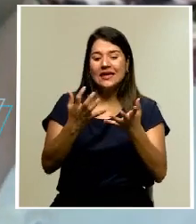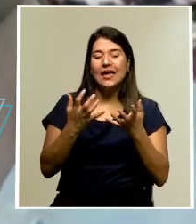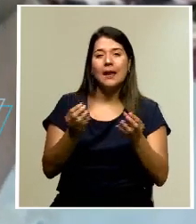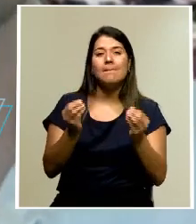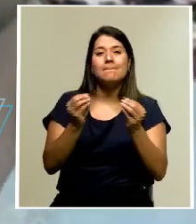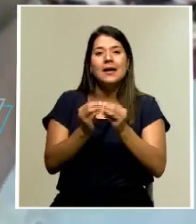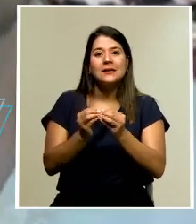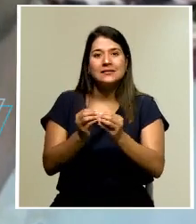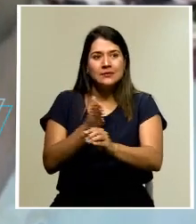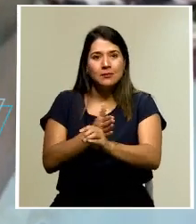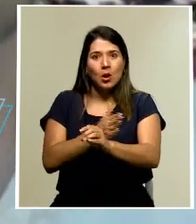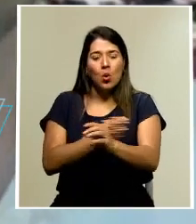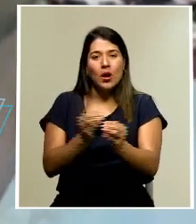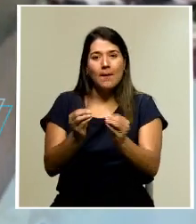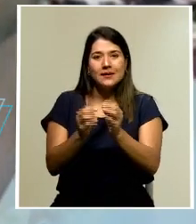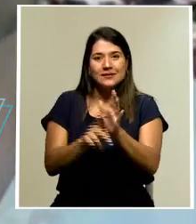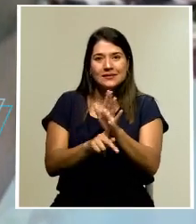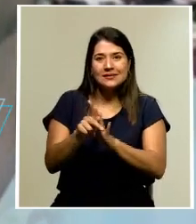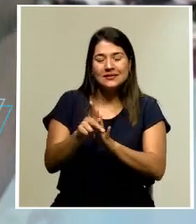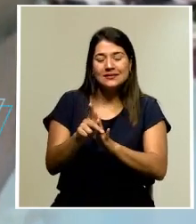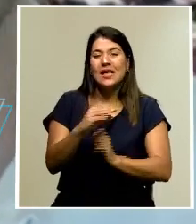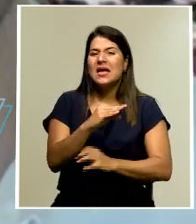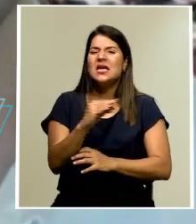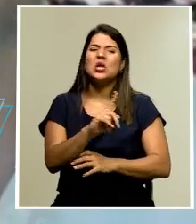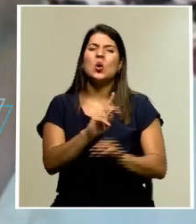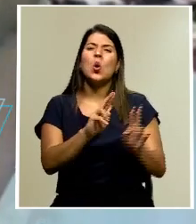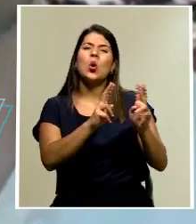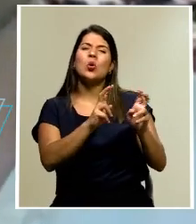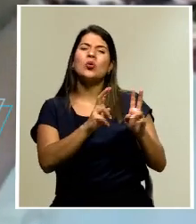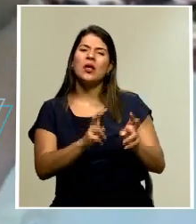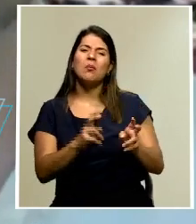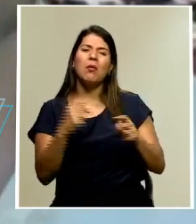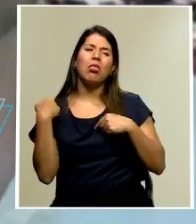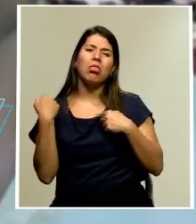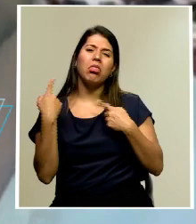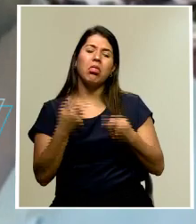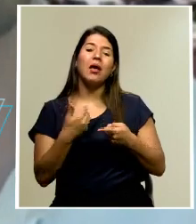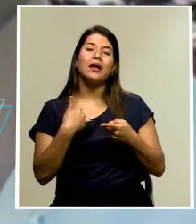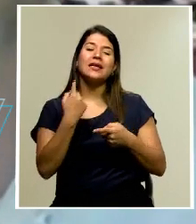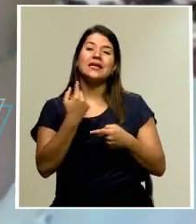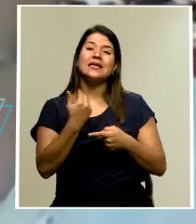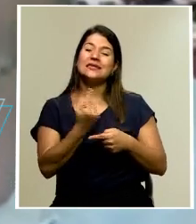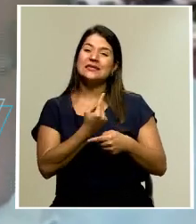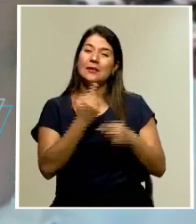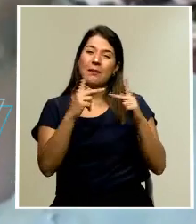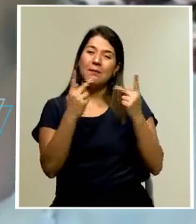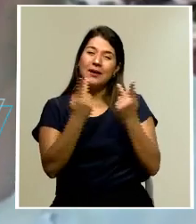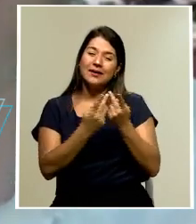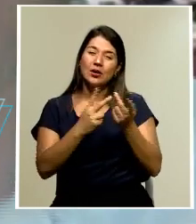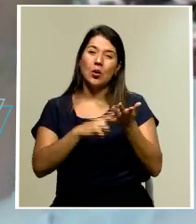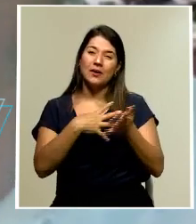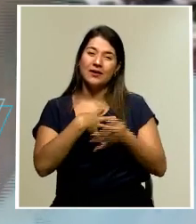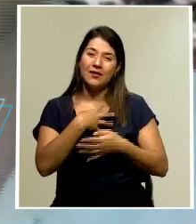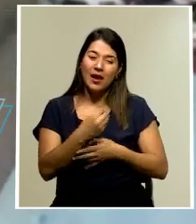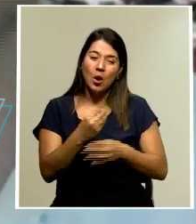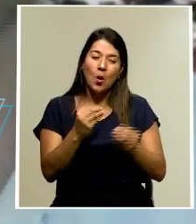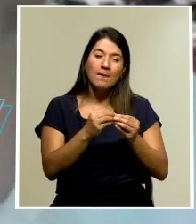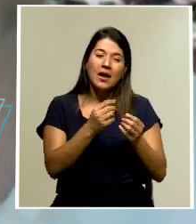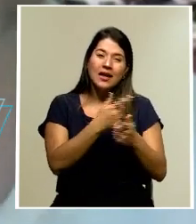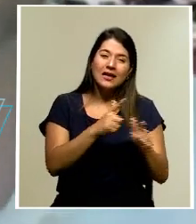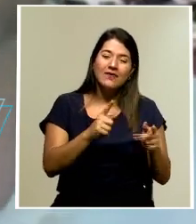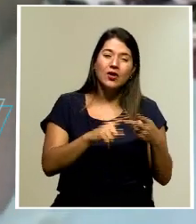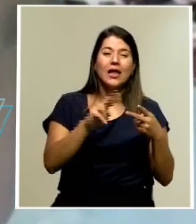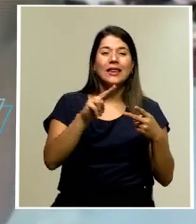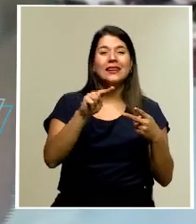y no necesariamente la agenda liberacionista que había mostrado durante los últimos años, mucho más liberal o neoliberal y mucho